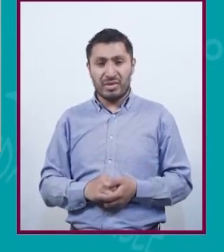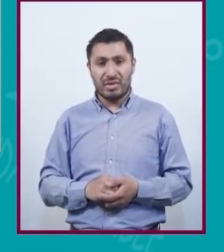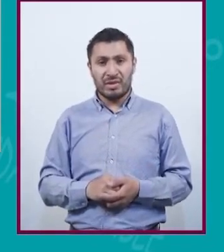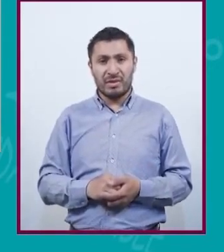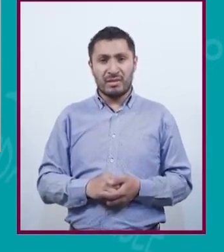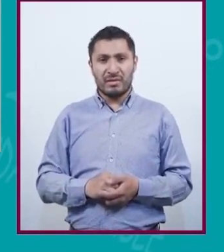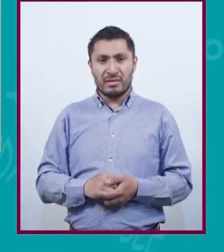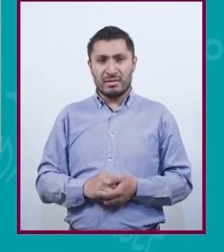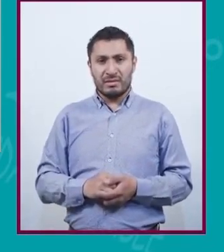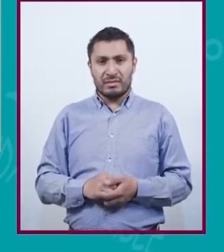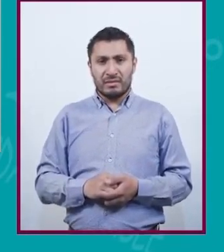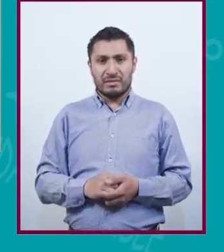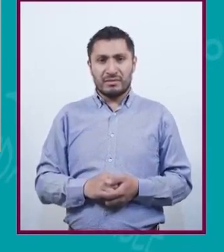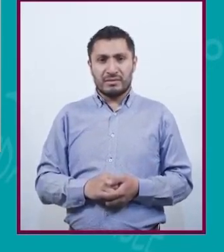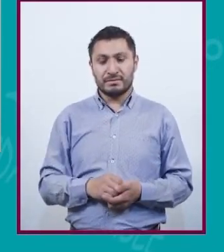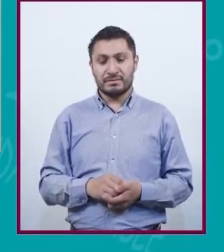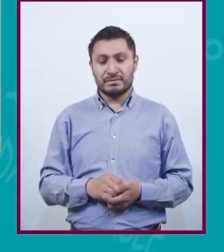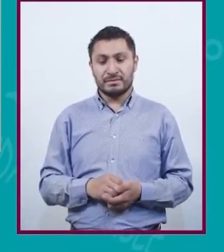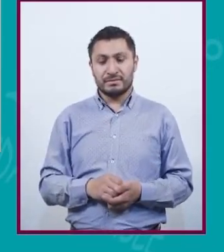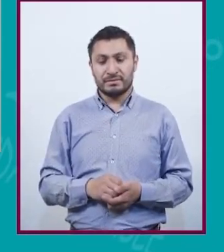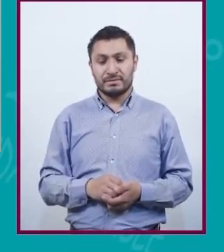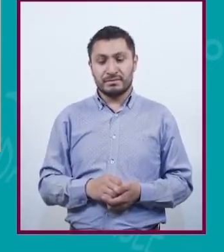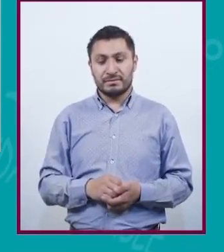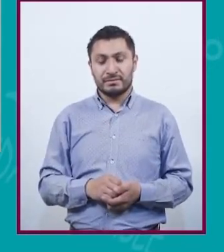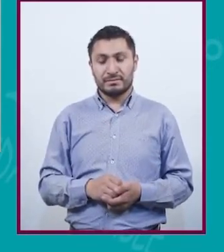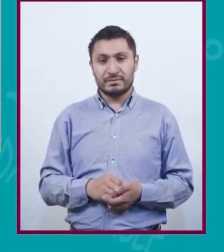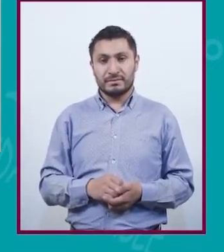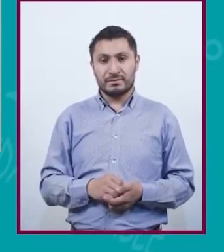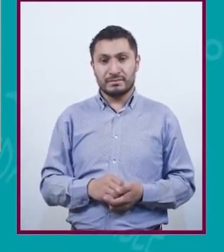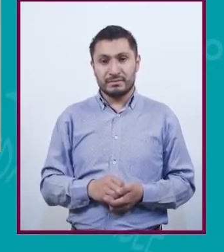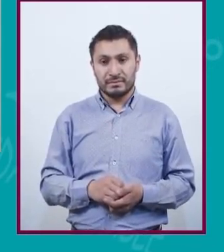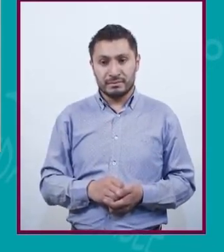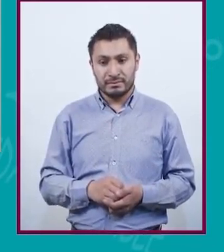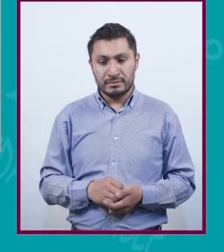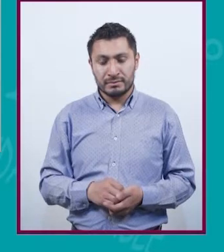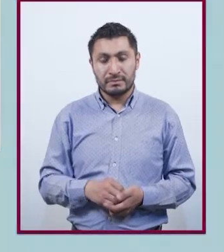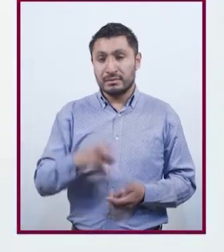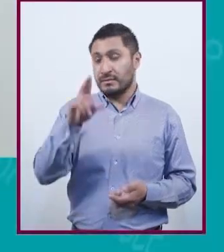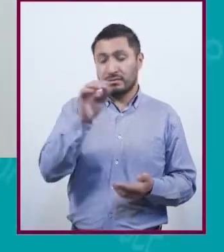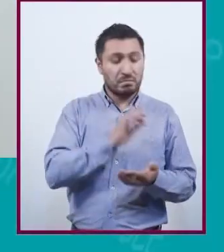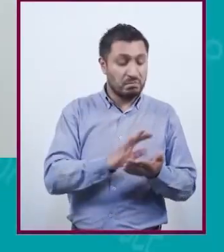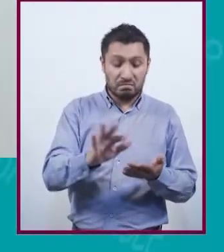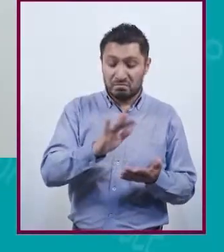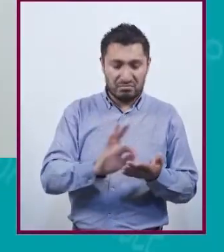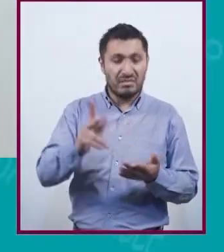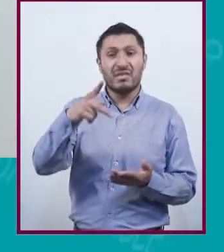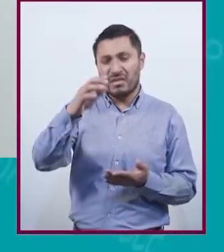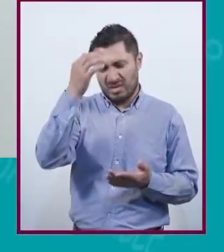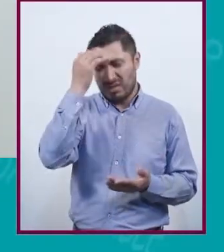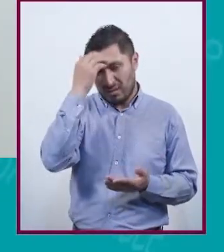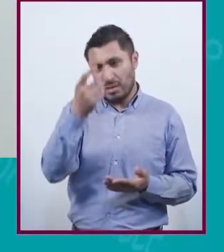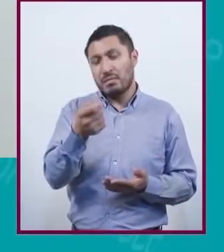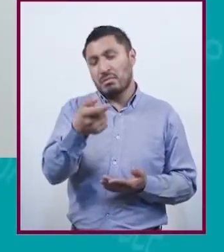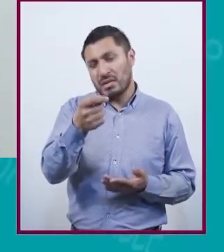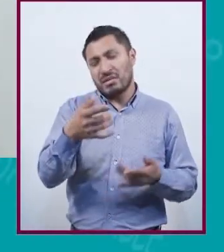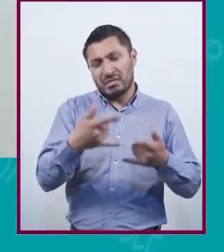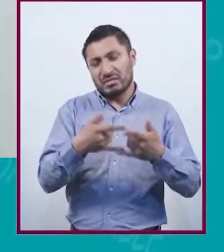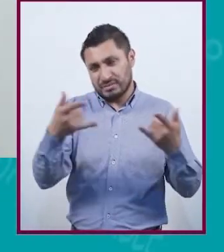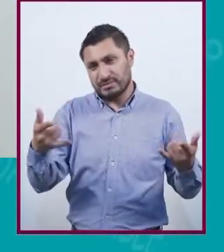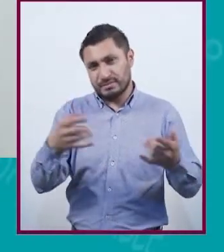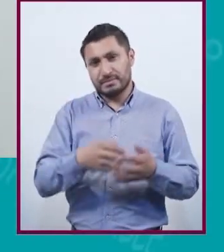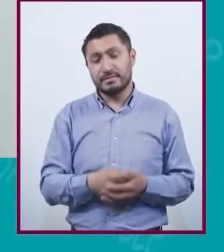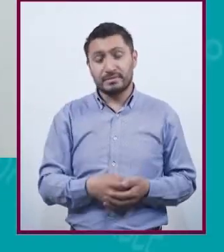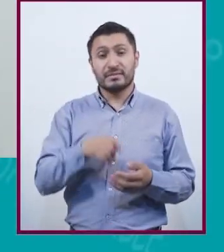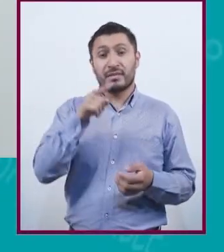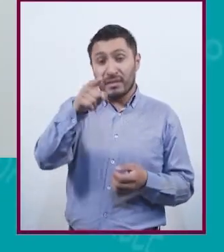pequeñísima parte del libro, pero actualmente no recuerdo bien de qué trataba. Sinceramente no la leí, pero conozco